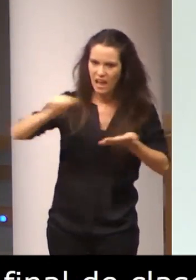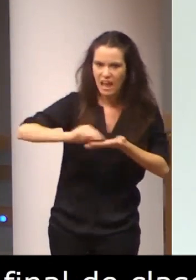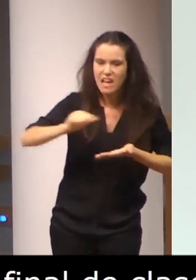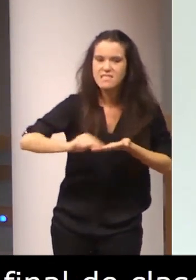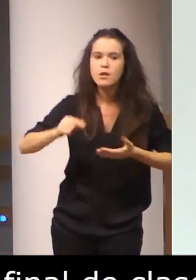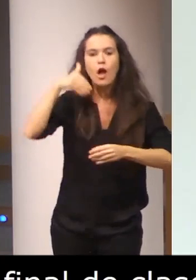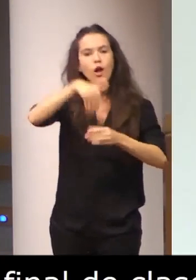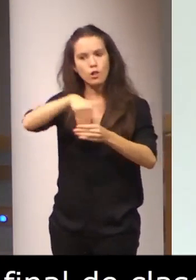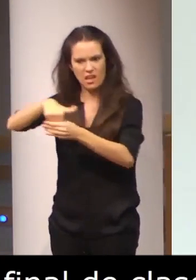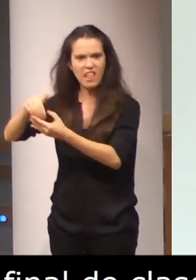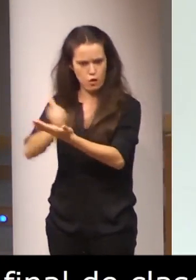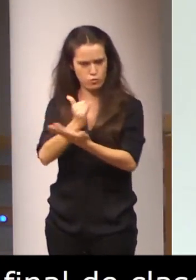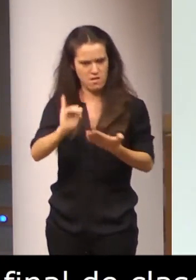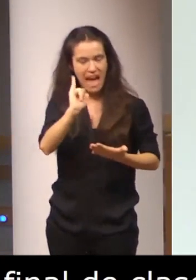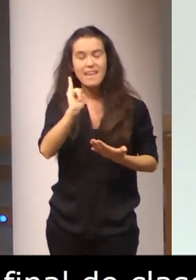de la asignatura,